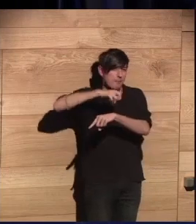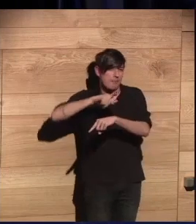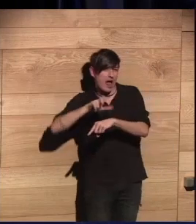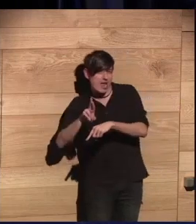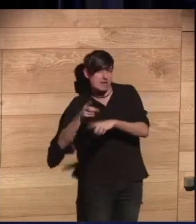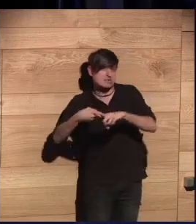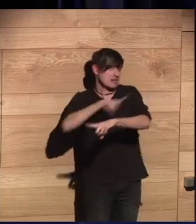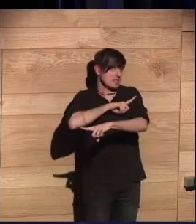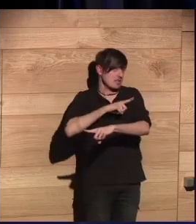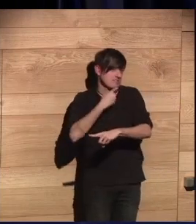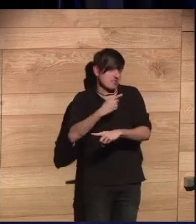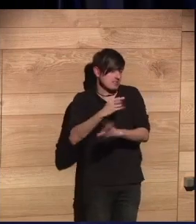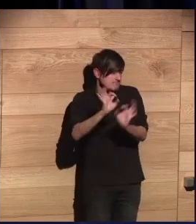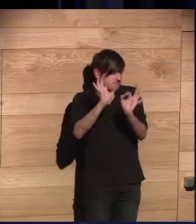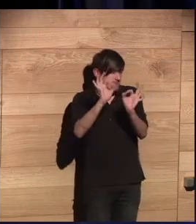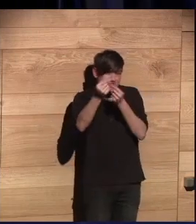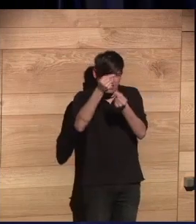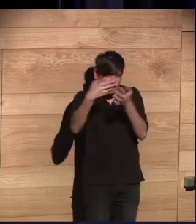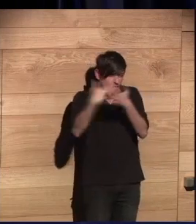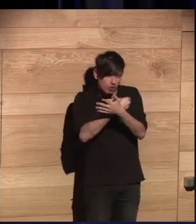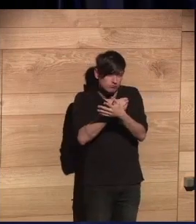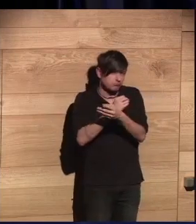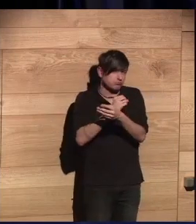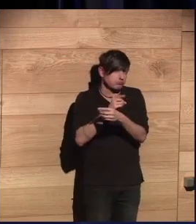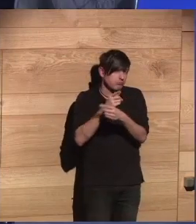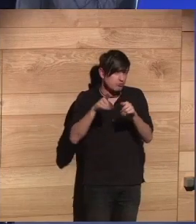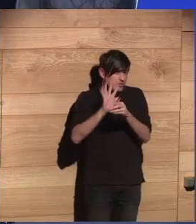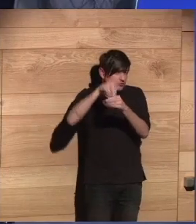radical y Mahler te dice exactamente lo que tienes que hacer. Claro.